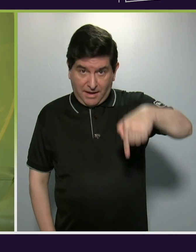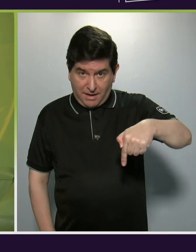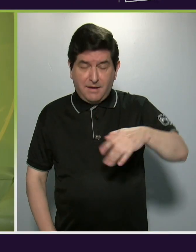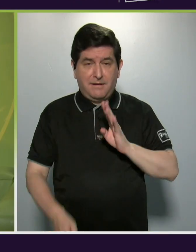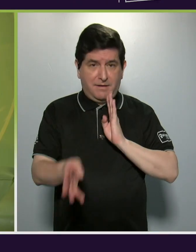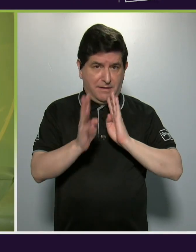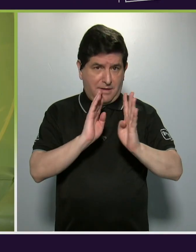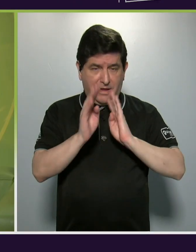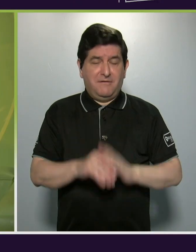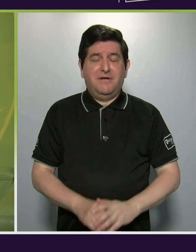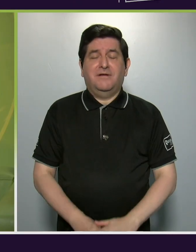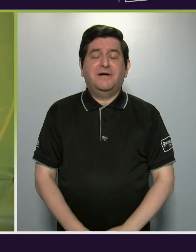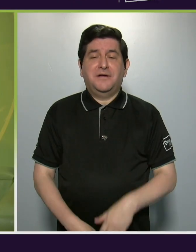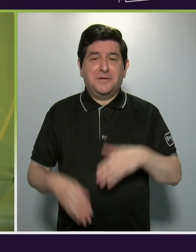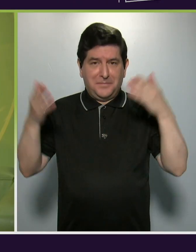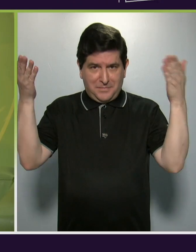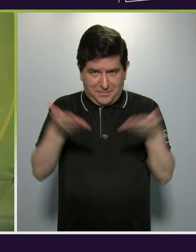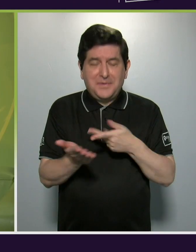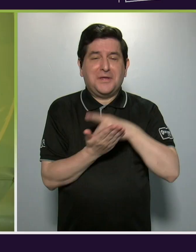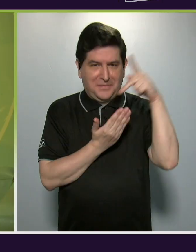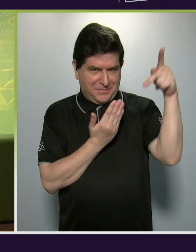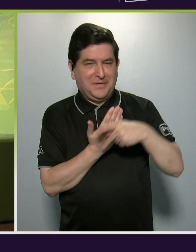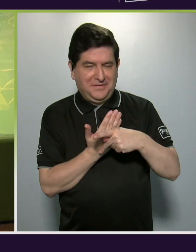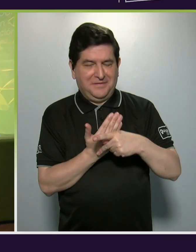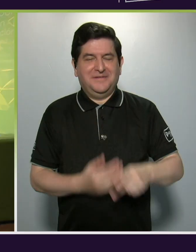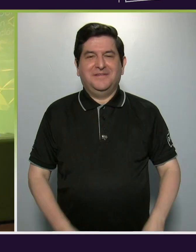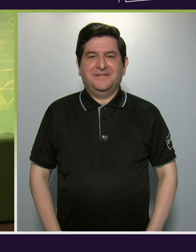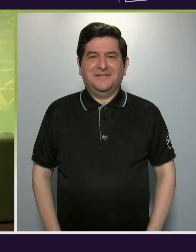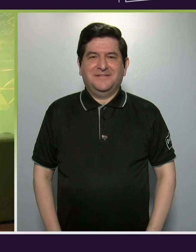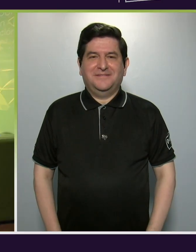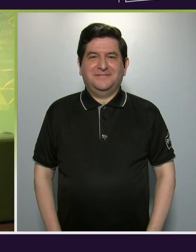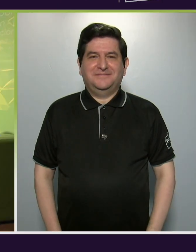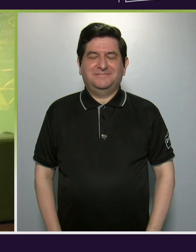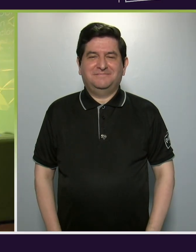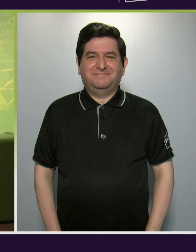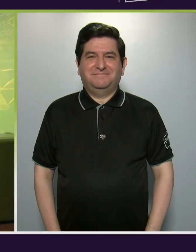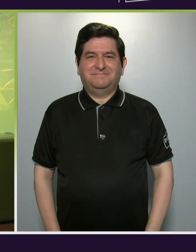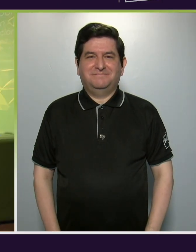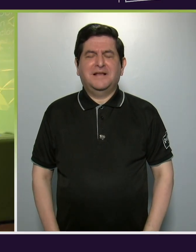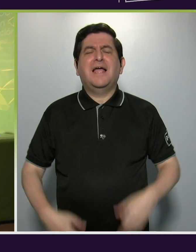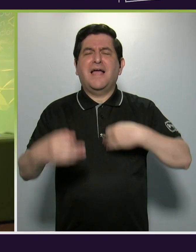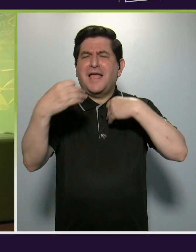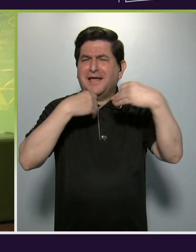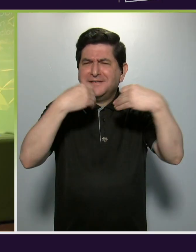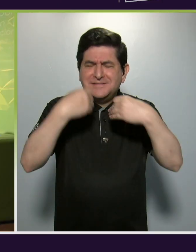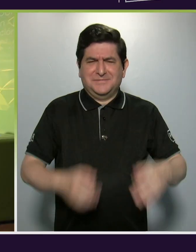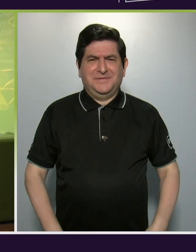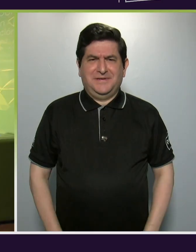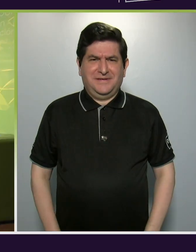conversando. Andrea, bienvenida al programa. Qué bueno que está con nosotras. Y bueno, cuéntenos, Andrea,